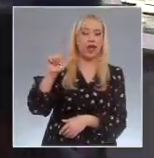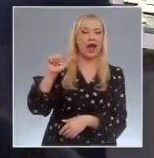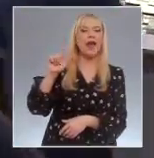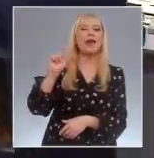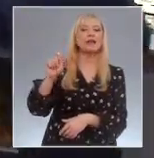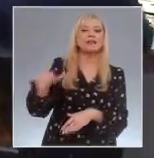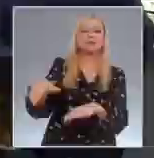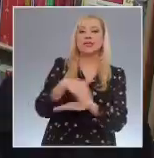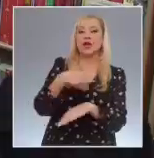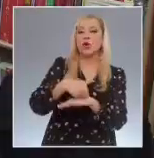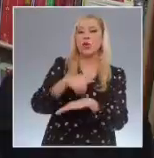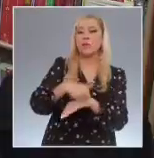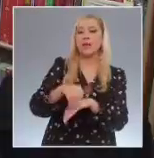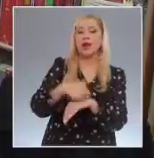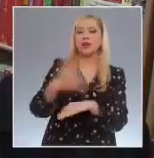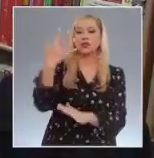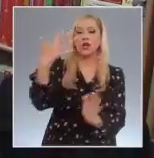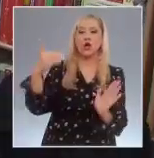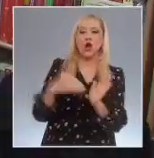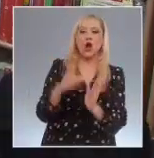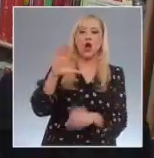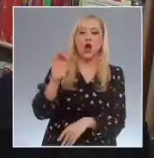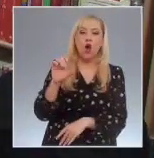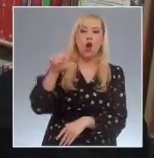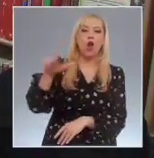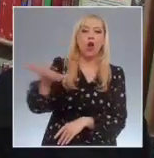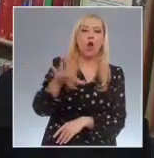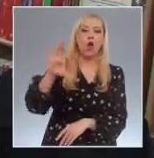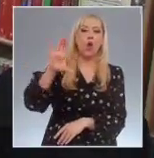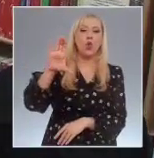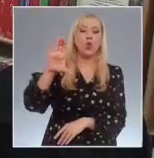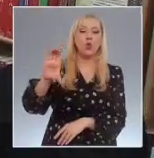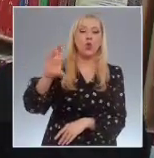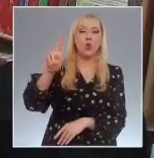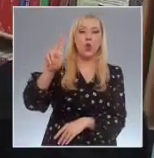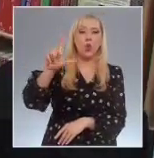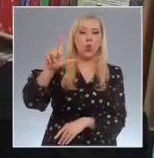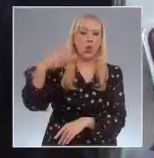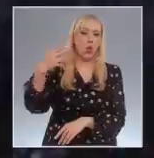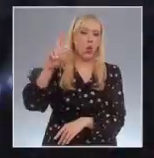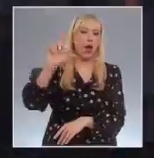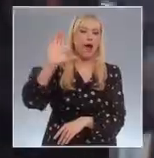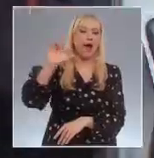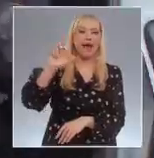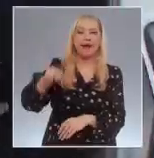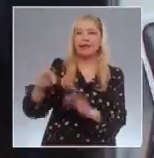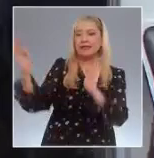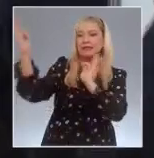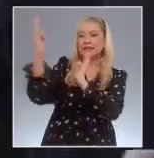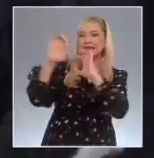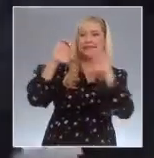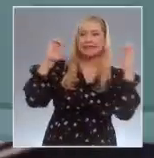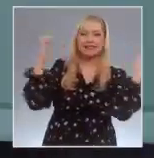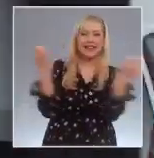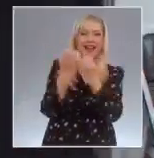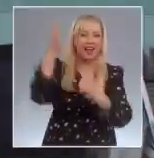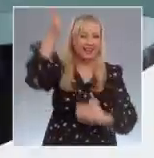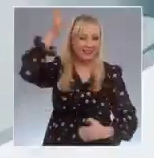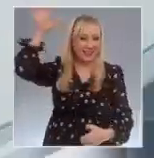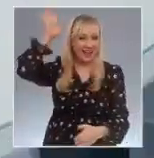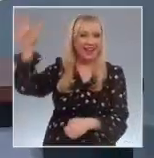entrada libre de 9 a 19 horas. Para el canal del Poder Judicial de la Federación, Jesús Daza.